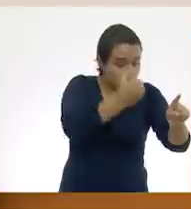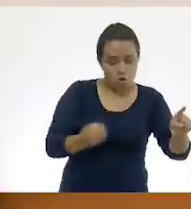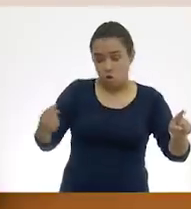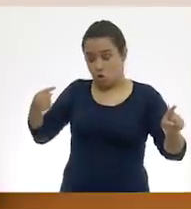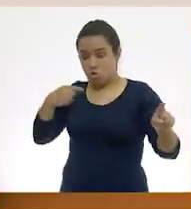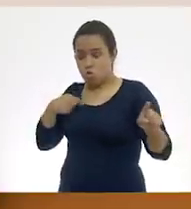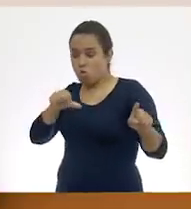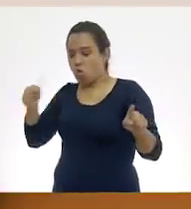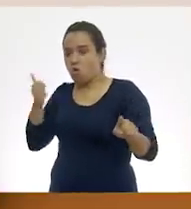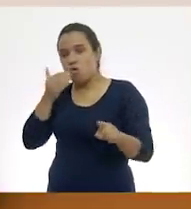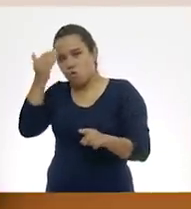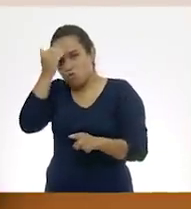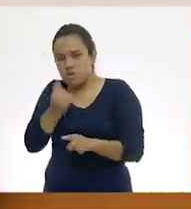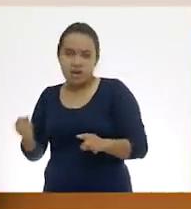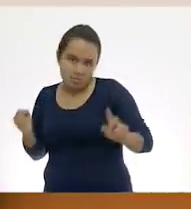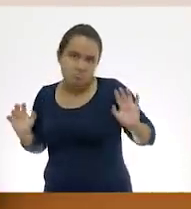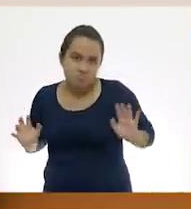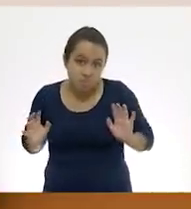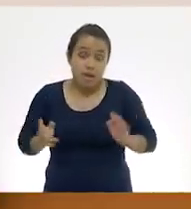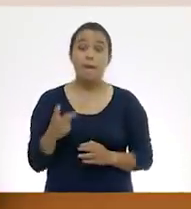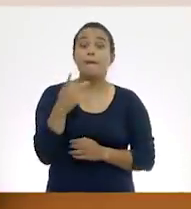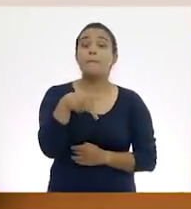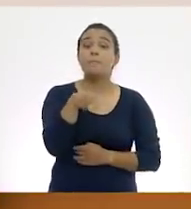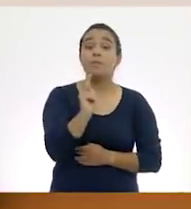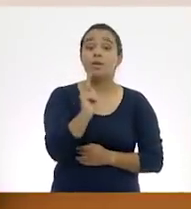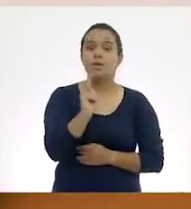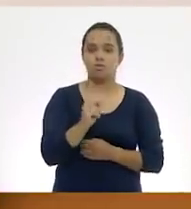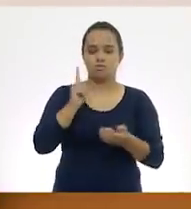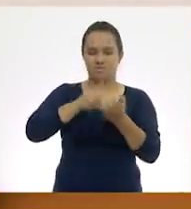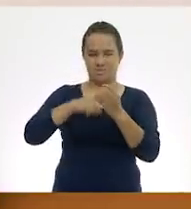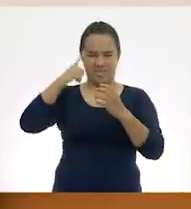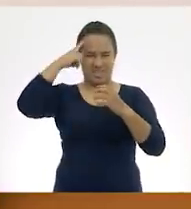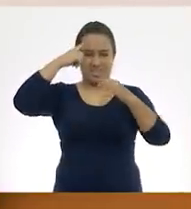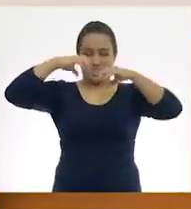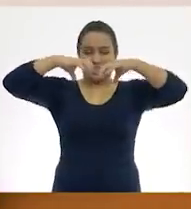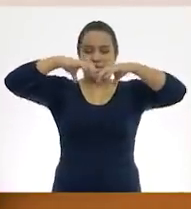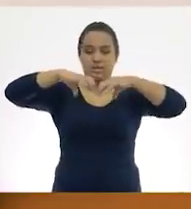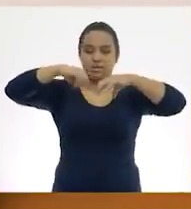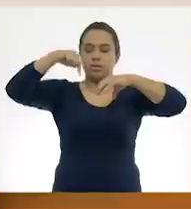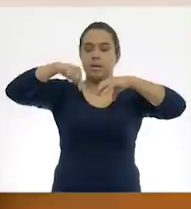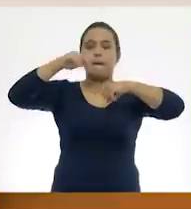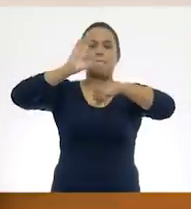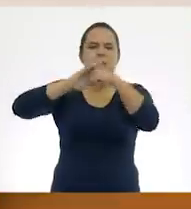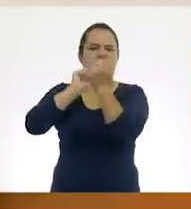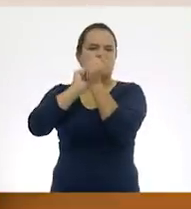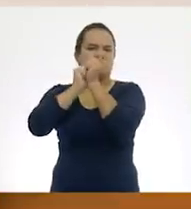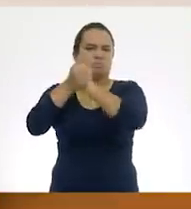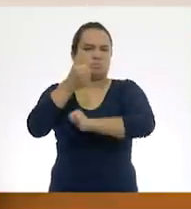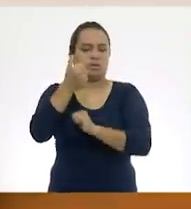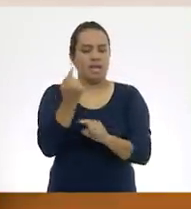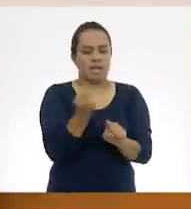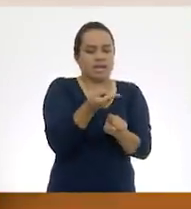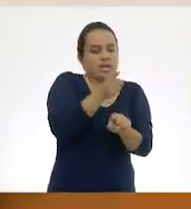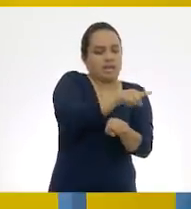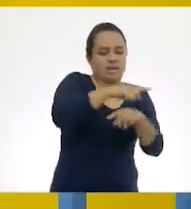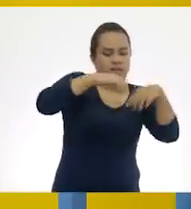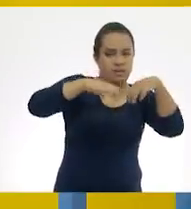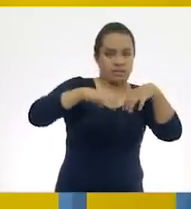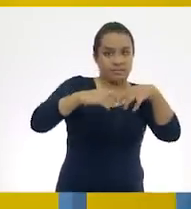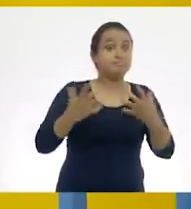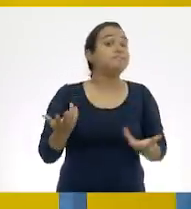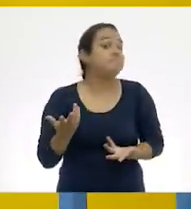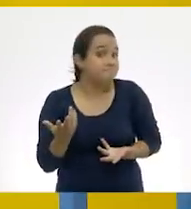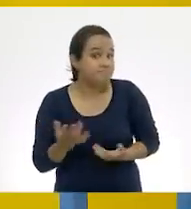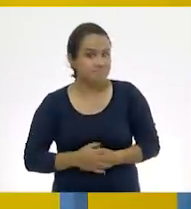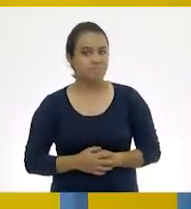otras cosas. Y eso quiere decir que probablemente uno de nuestros hemisferios está más desarrollado que el otro. Ah, ¿Qué